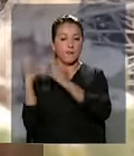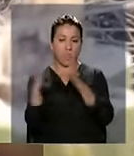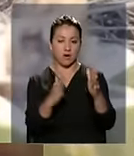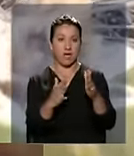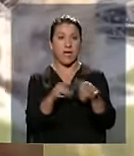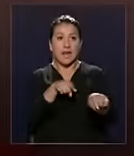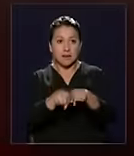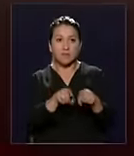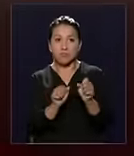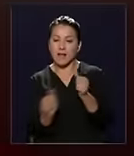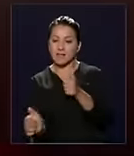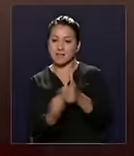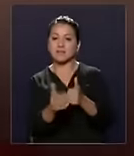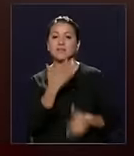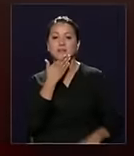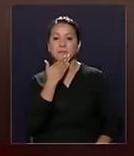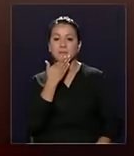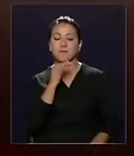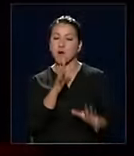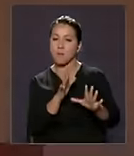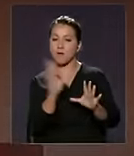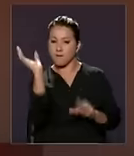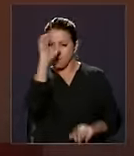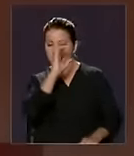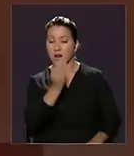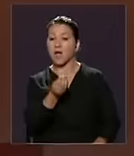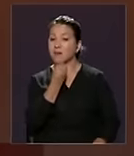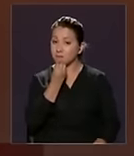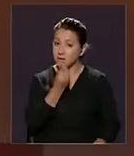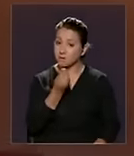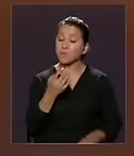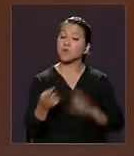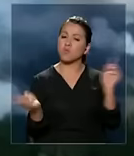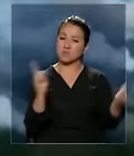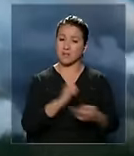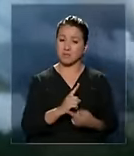roedores puedan acercarse también a zonas urbanas en busca de alimento. Un